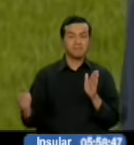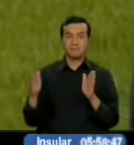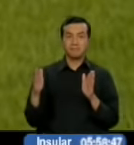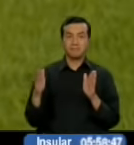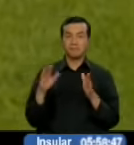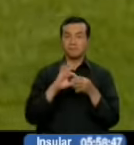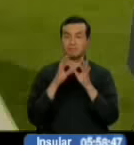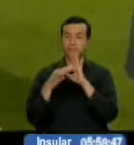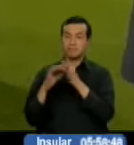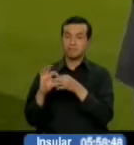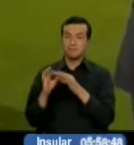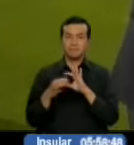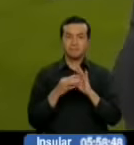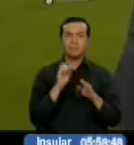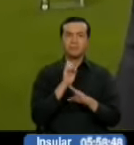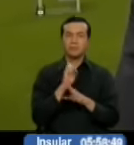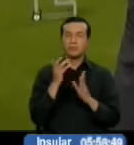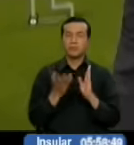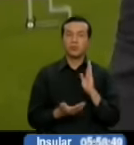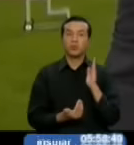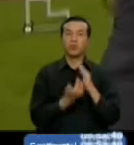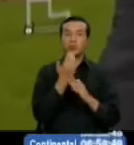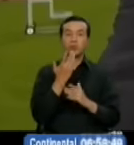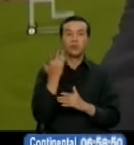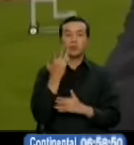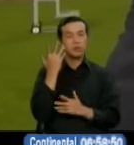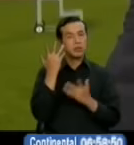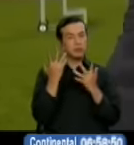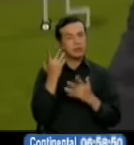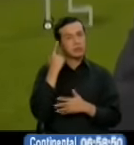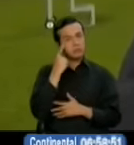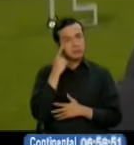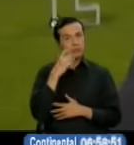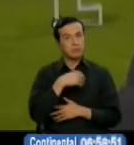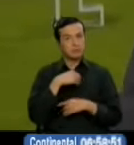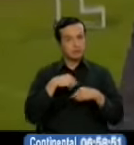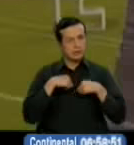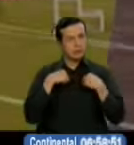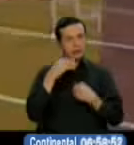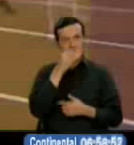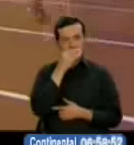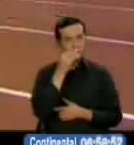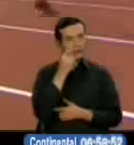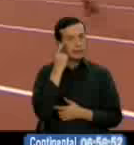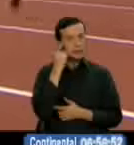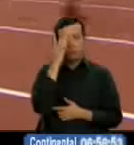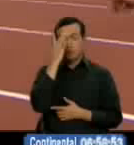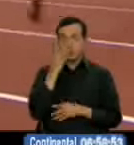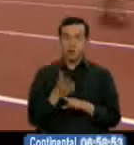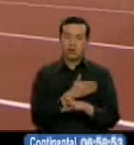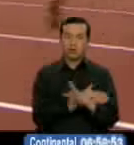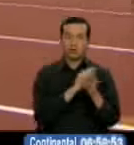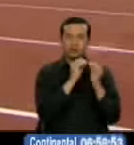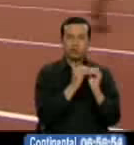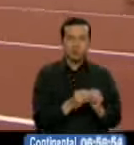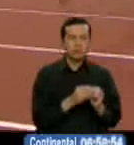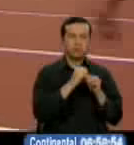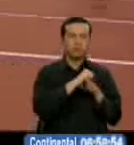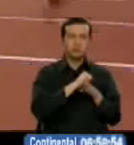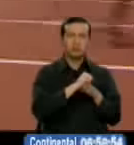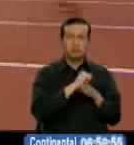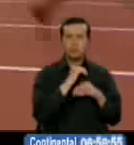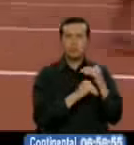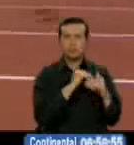le permitan al país obtener nuevamente una o varias medallas olímpicas, gracias a la destacada preparación que han